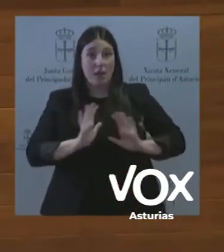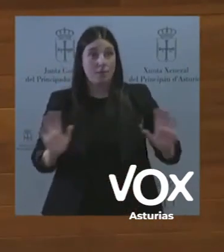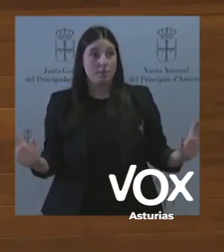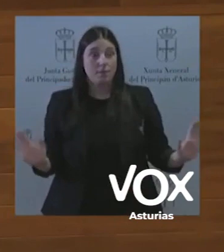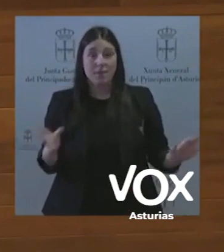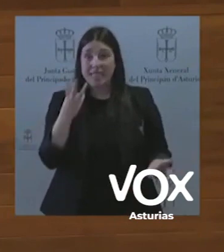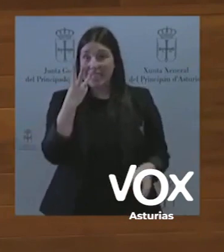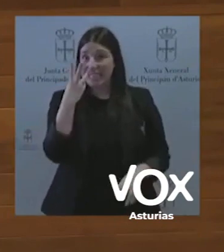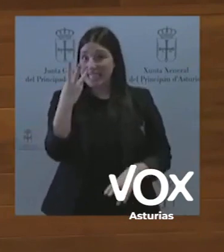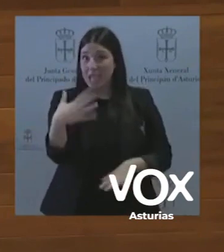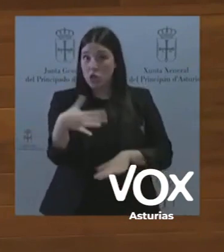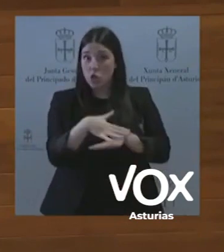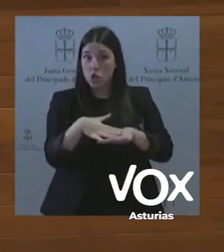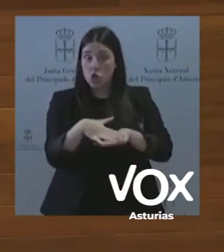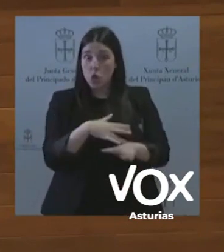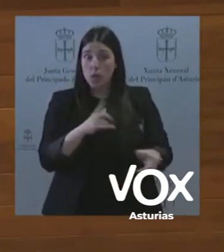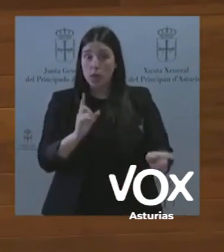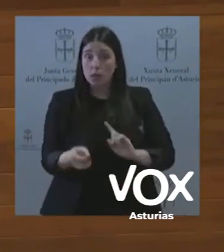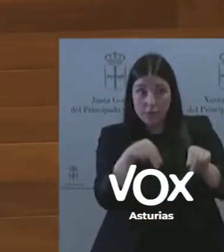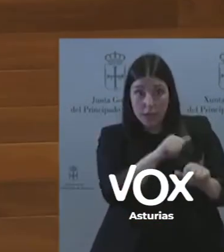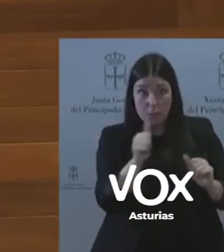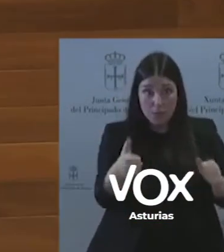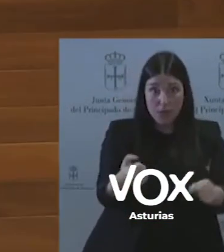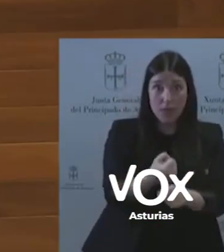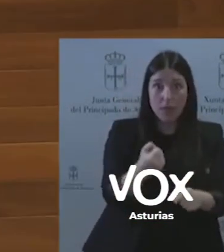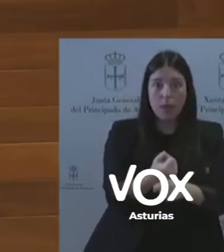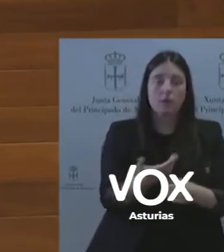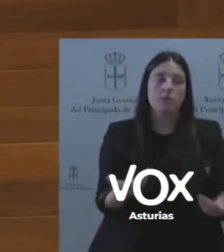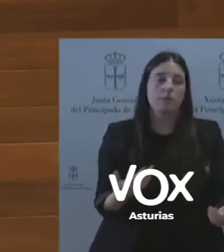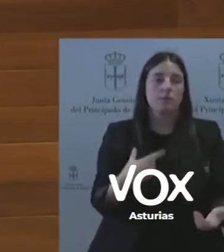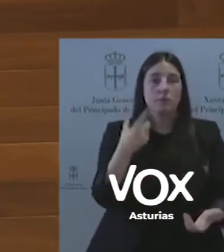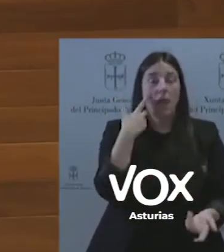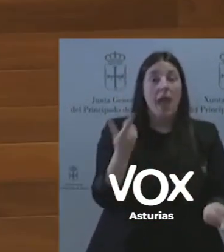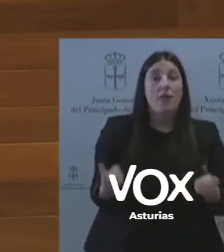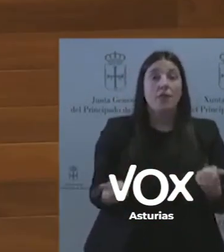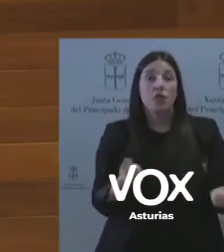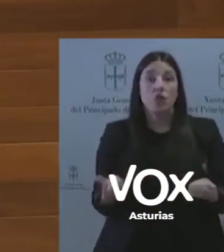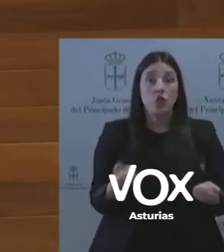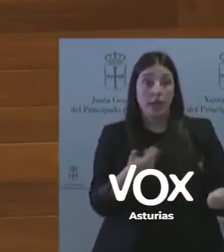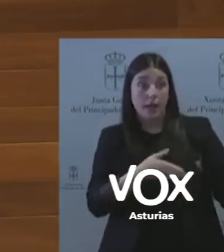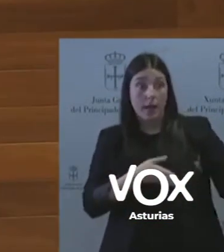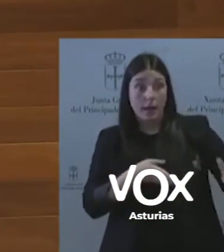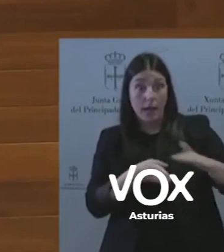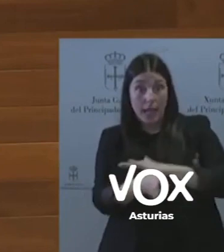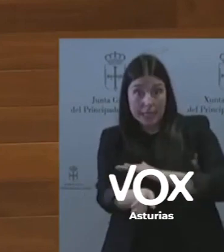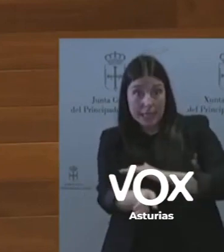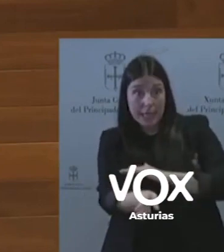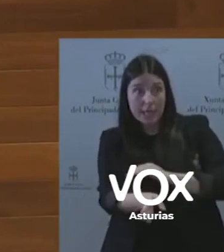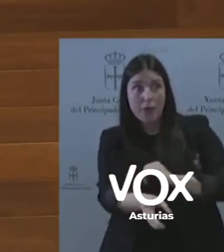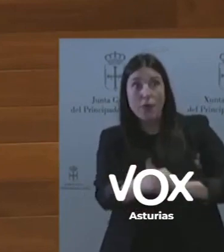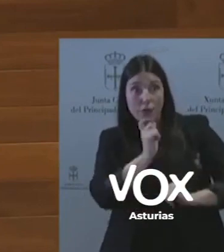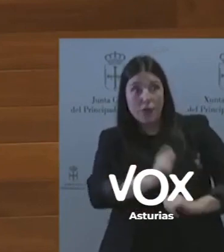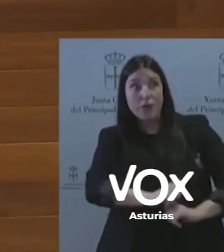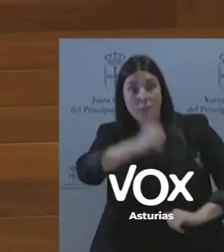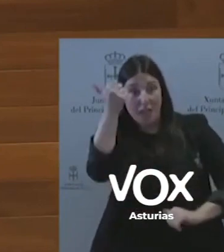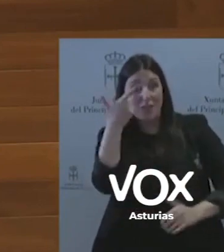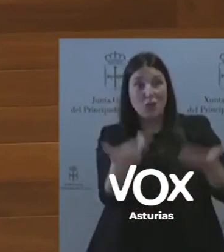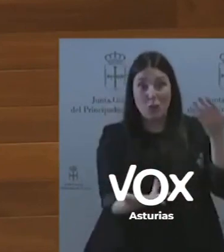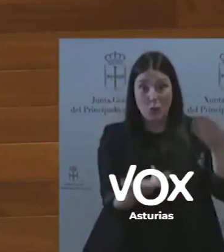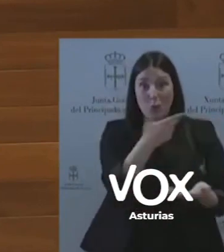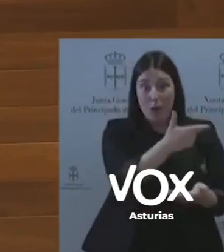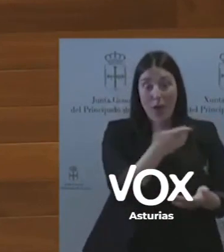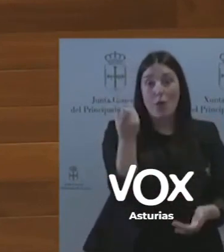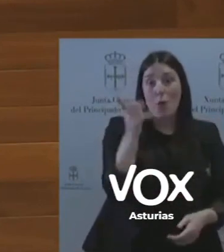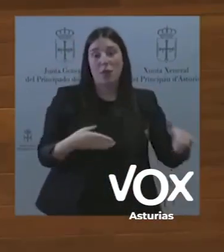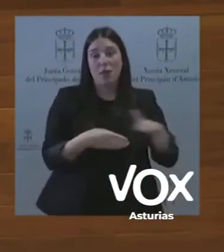mejorar la seguridad de las instalaciones del SEPA. Es más difícil entrar a una discoteca que haber entrado hace un mes en las instalaciones del SEPA. Y eso